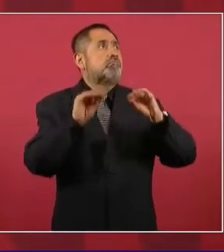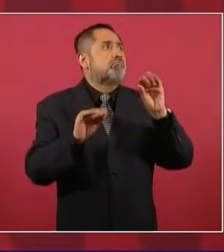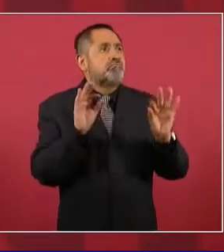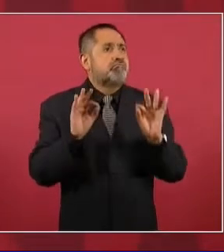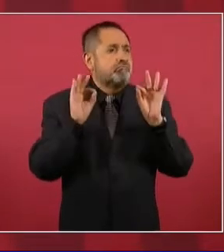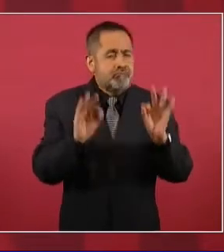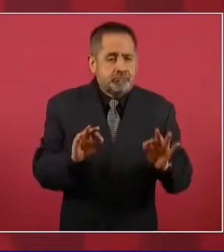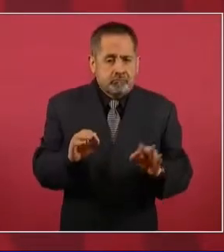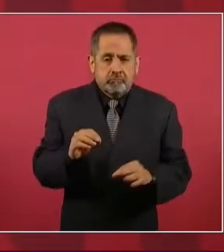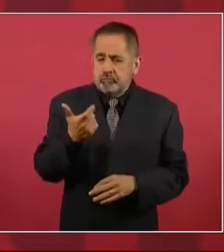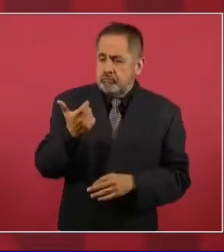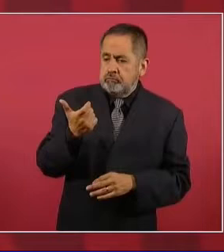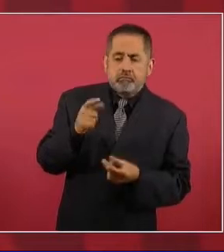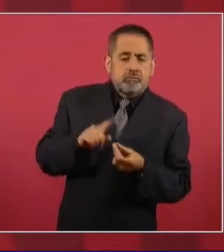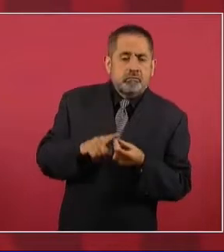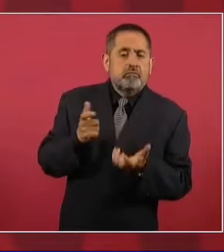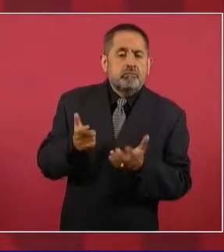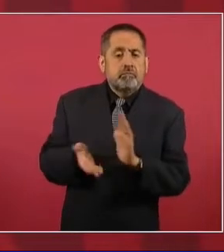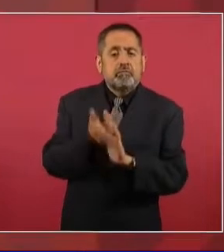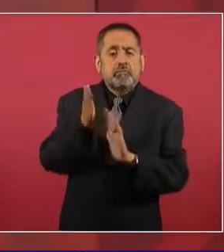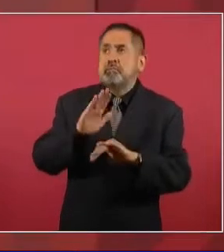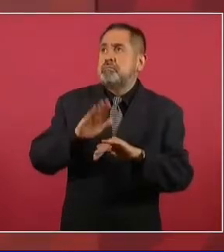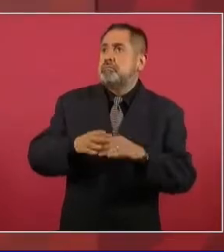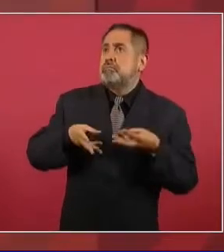y el presupuesto de construcción